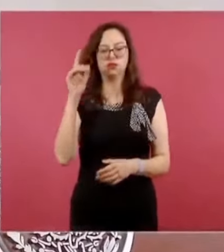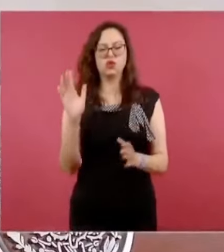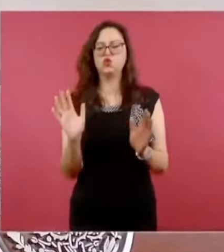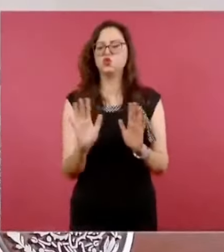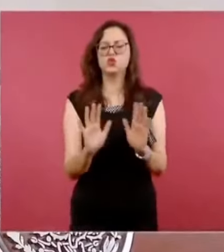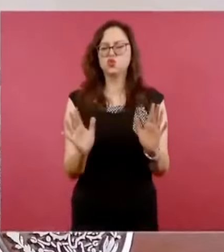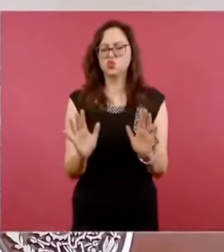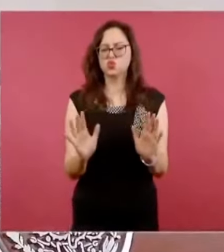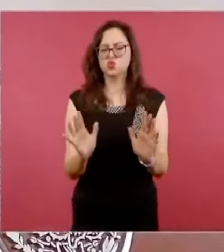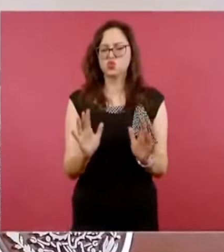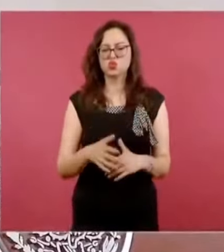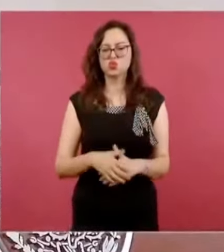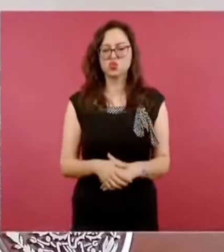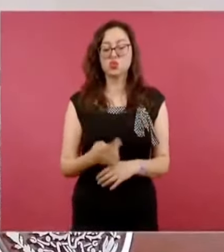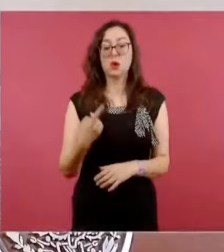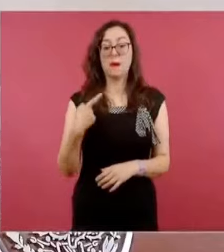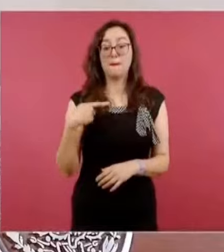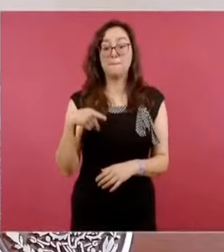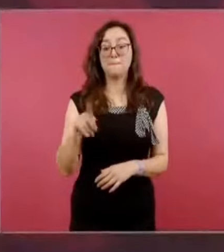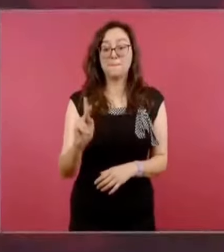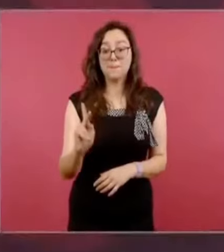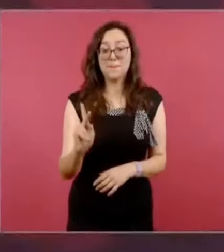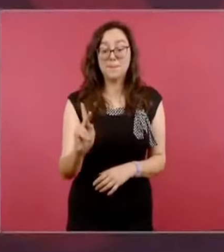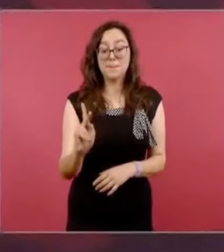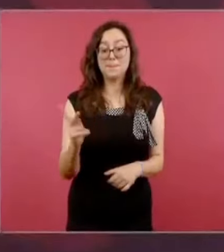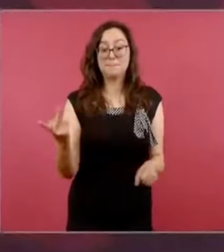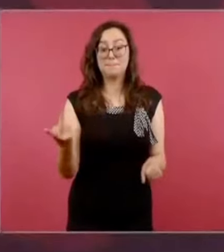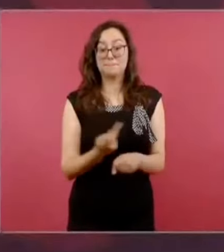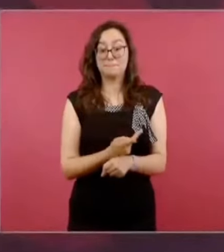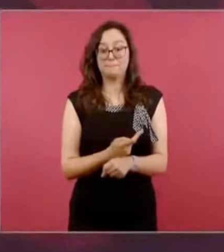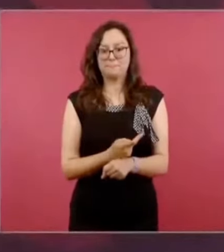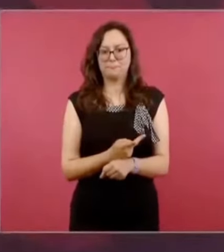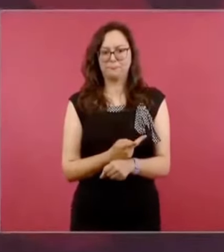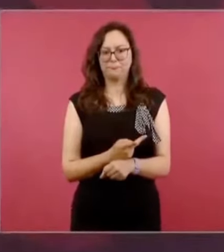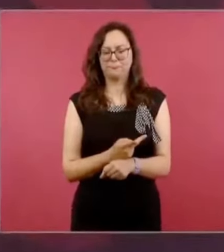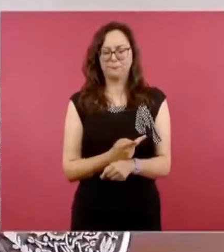pero pusieron a una joven